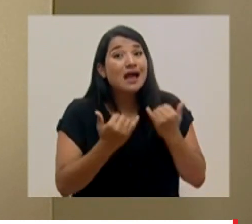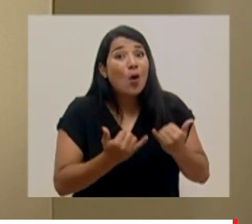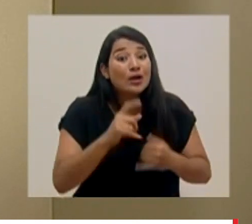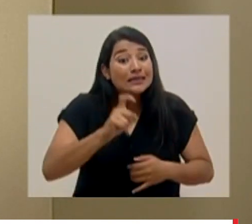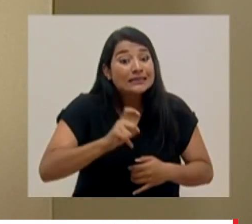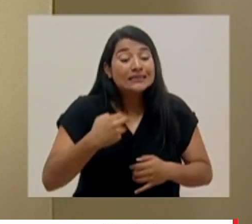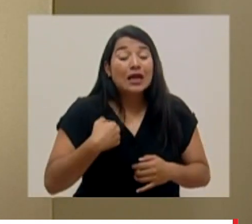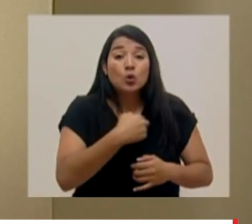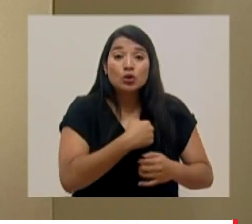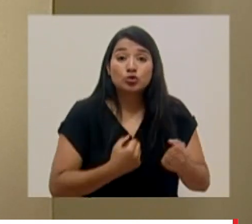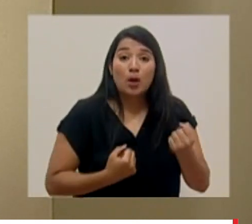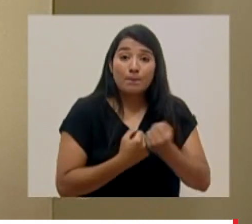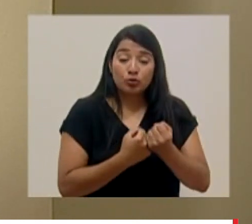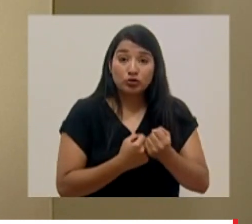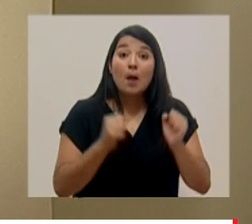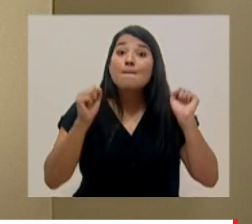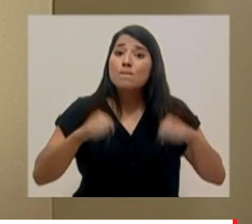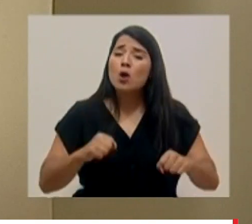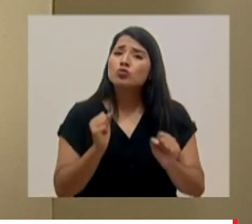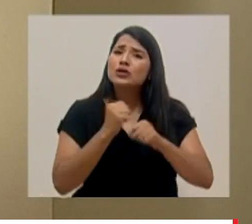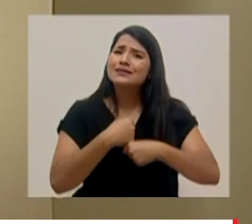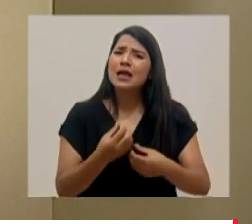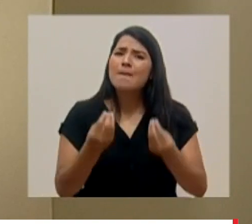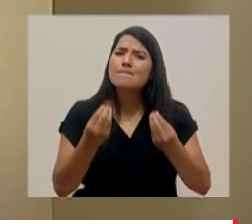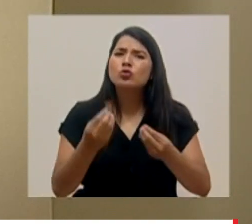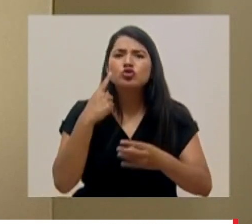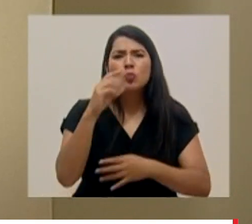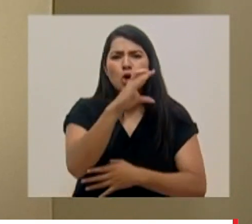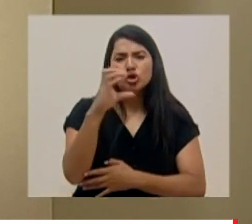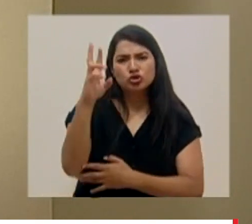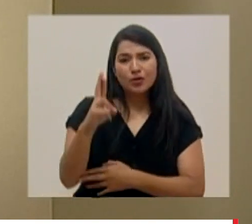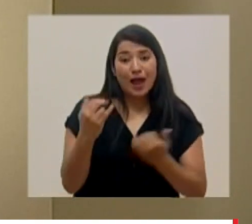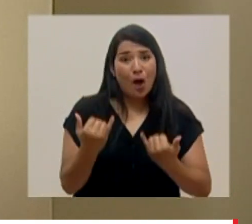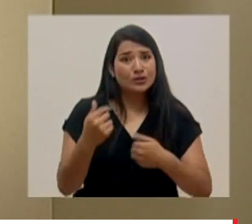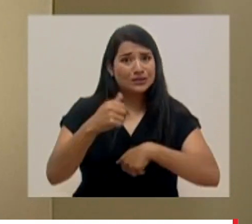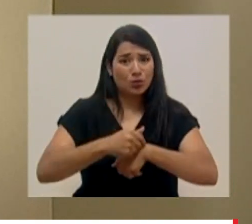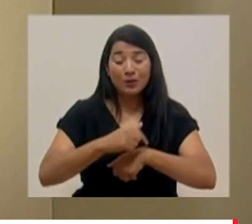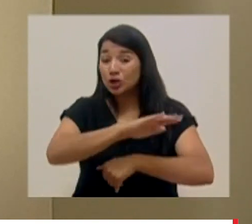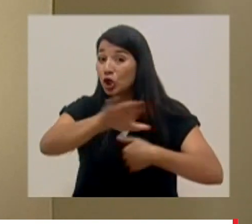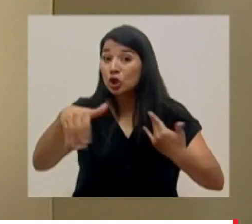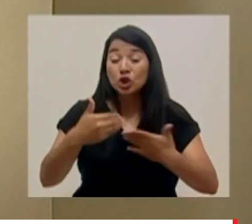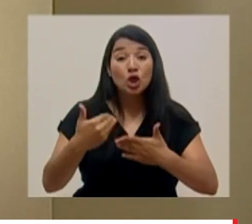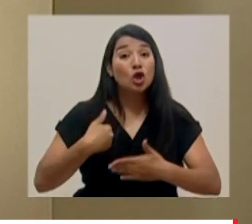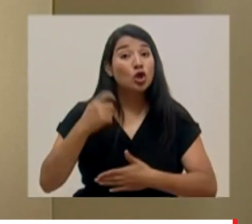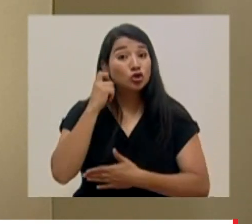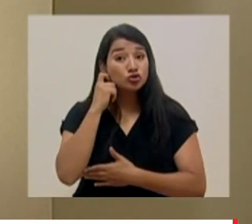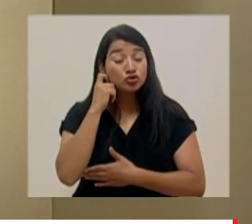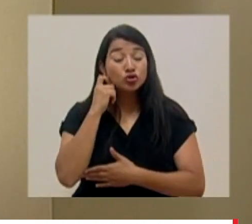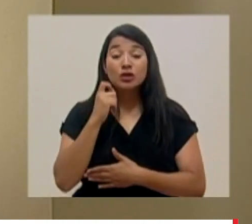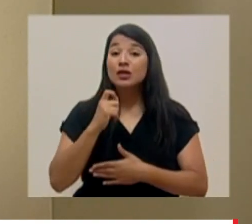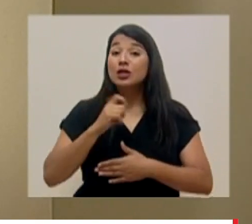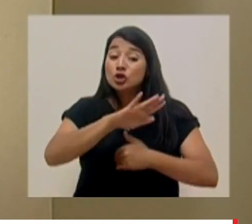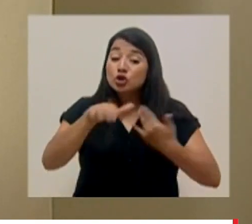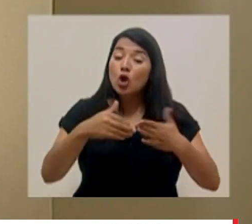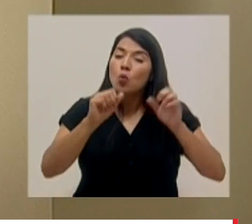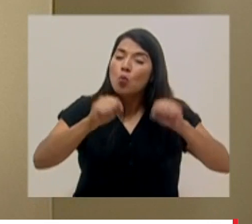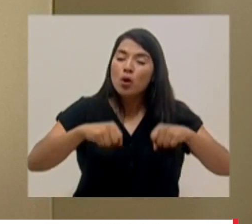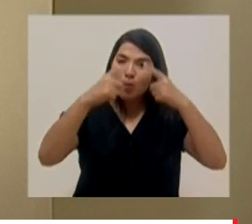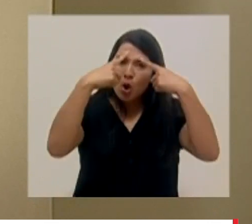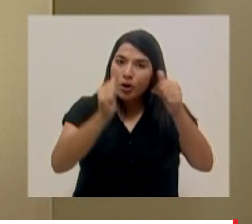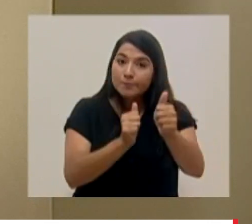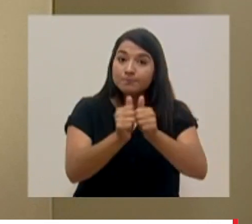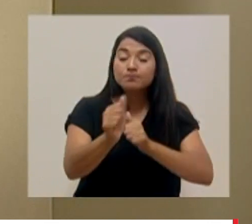Podemos hacer muchísimo por Costa Rica en este momento, todos y todas. Aquí no hay ninguna excepción, todos y todas podemos sacar adelante este